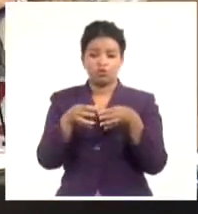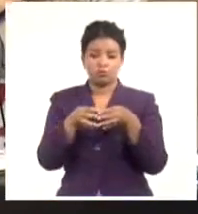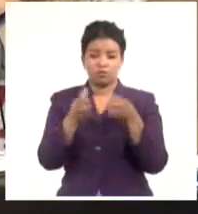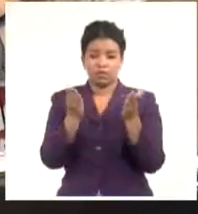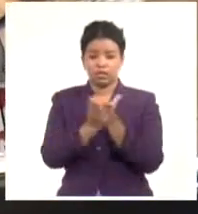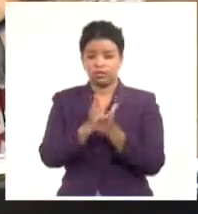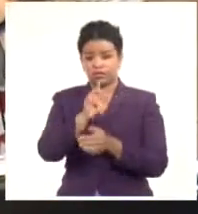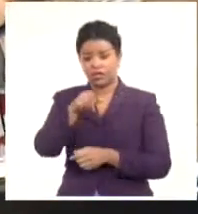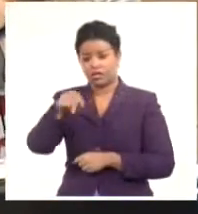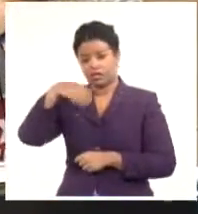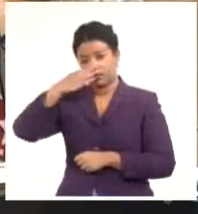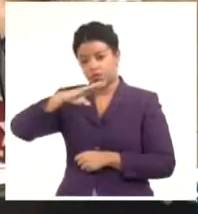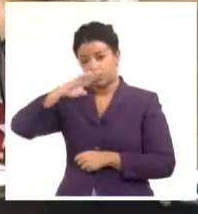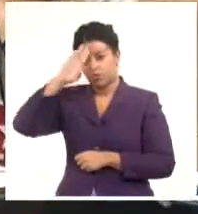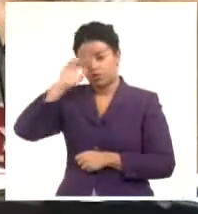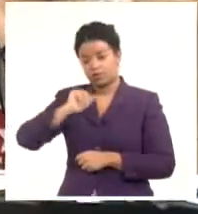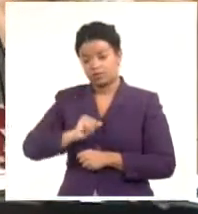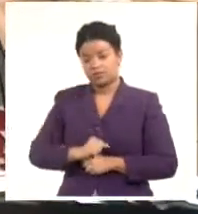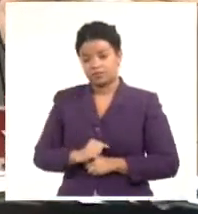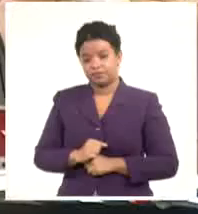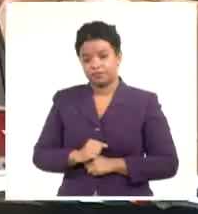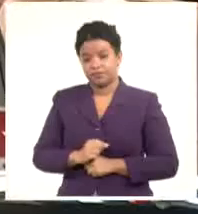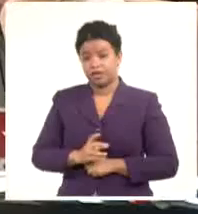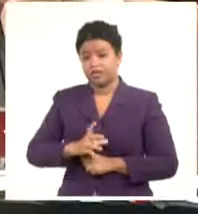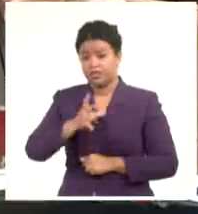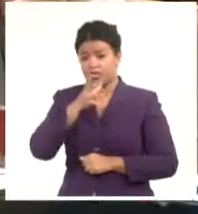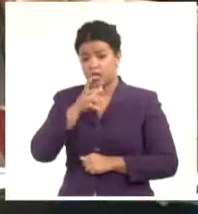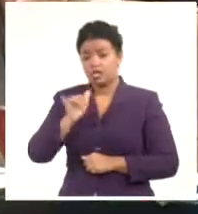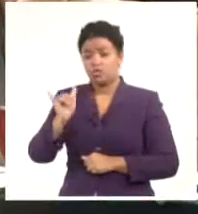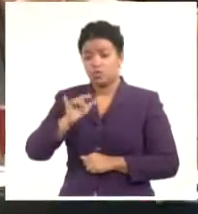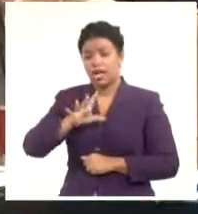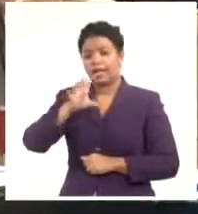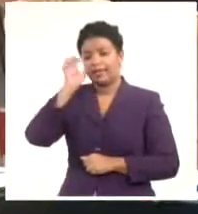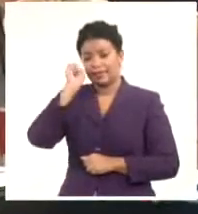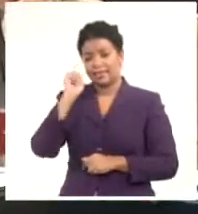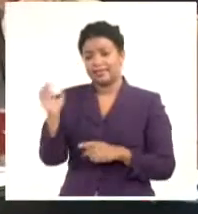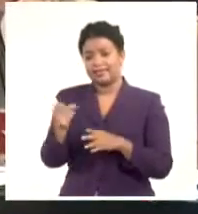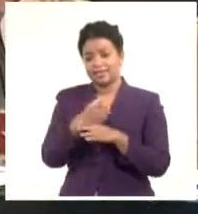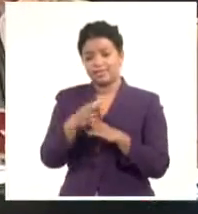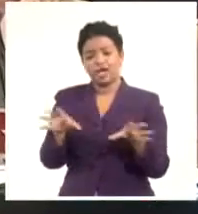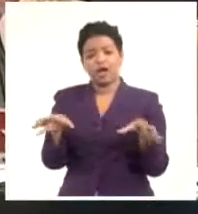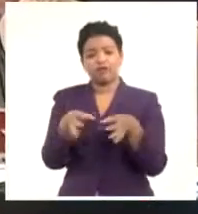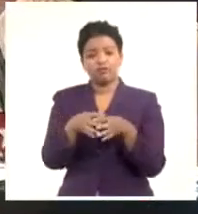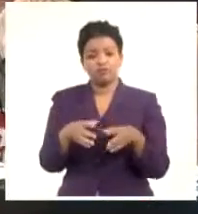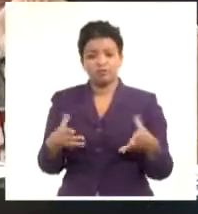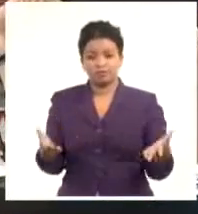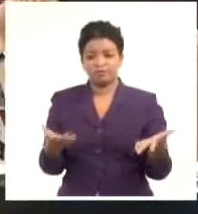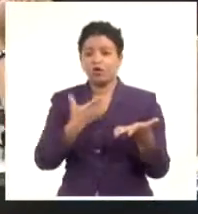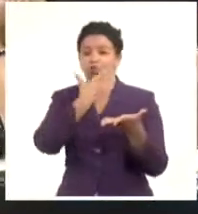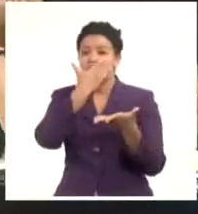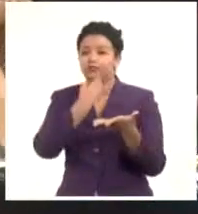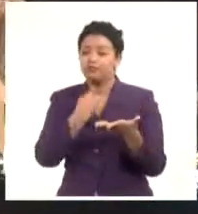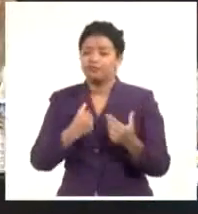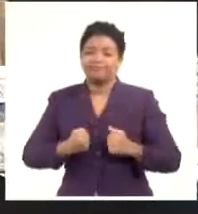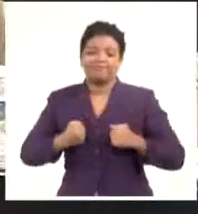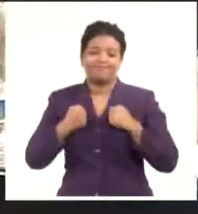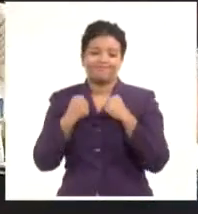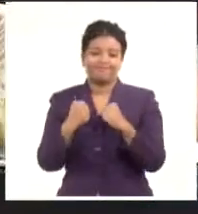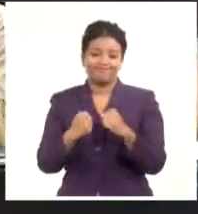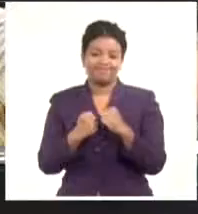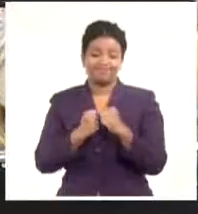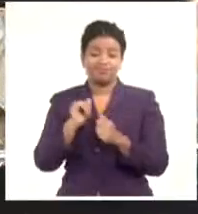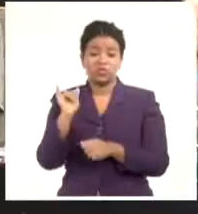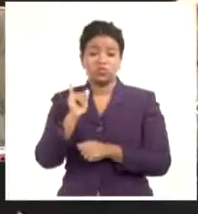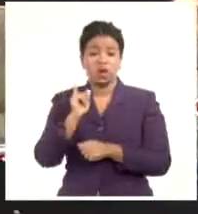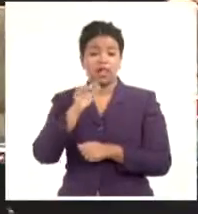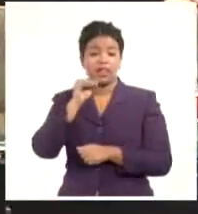nación. Entendía como nadie el poder movilizador y el alcance revolucionario de la juventud y distinguió a la